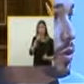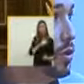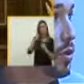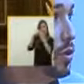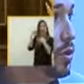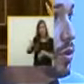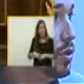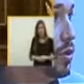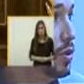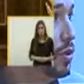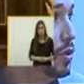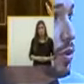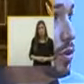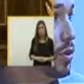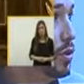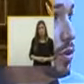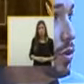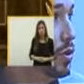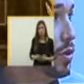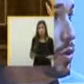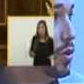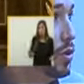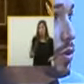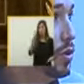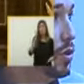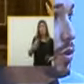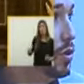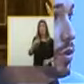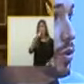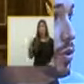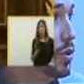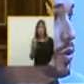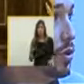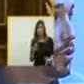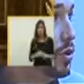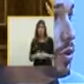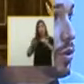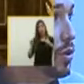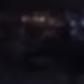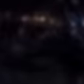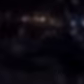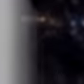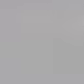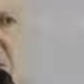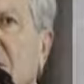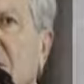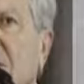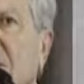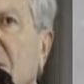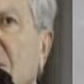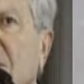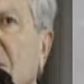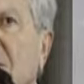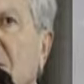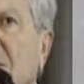un diario estatal. El motivo es que Podemos no facilite la investidura de Pedro Sánchez como presidente. Yo solo deseo que Mariano Rajoy